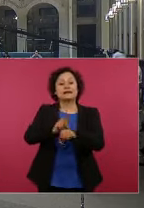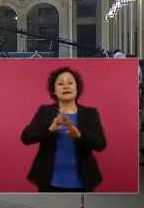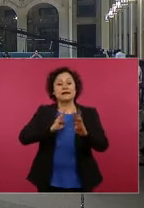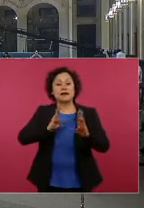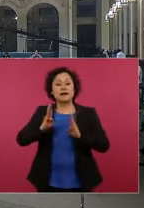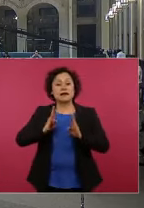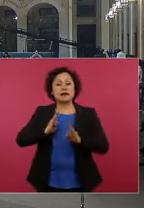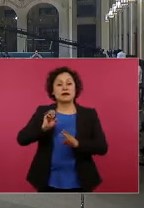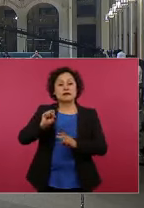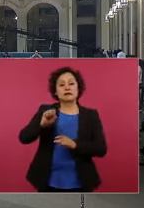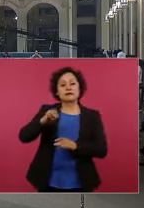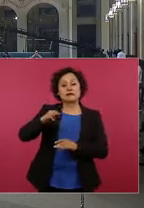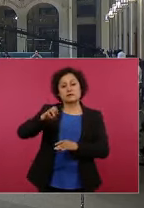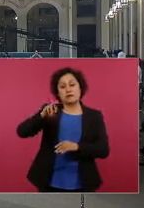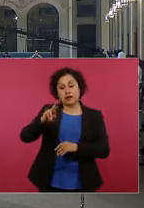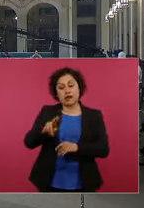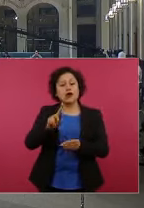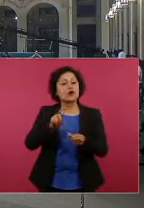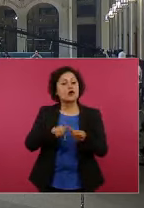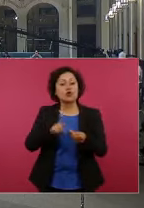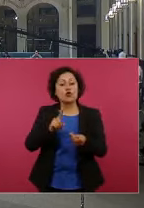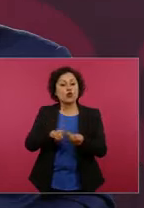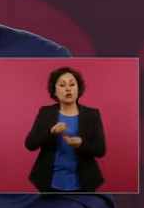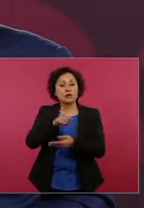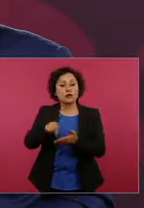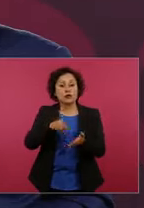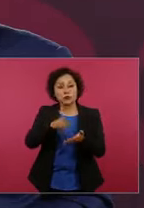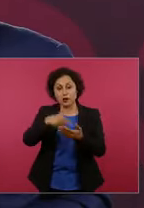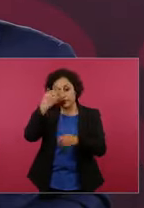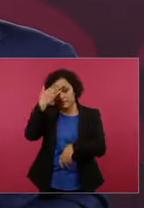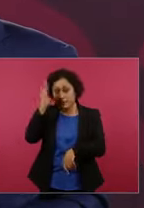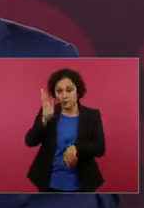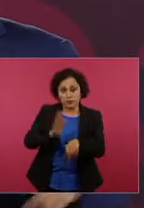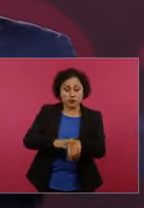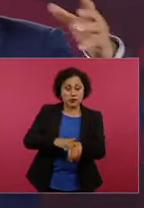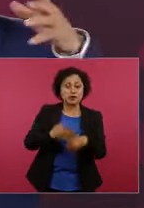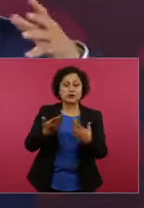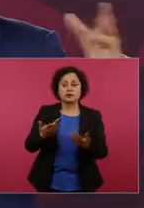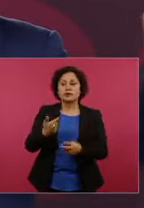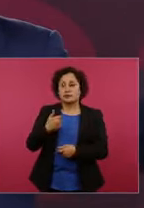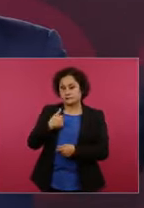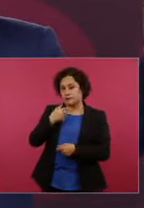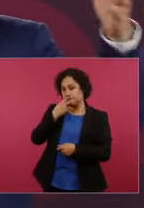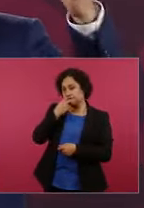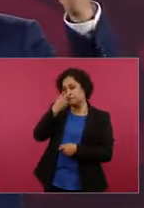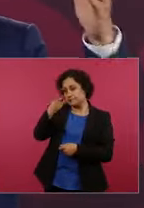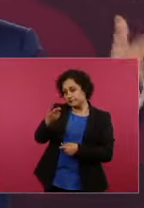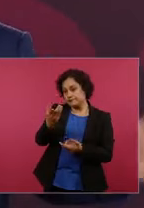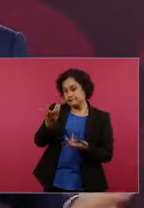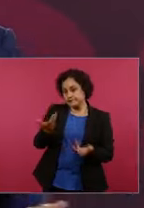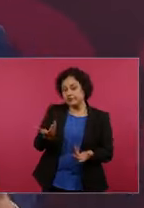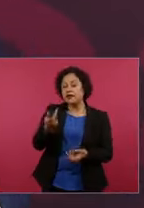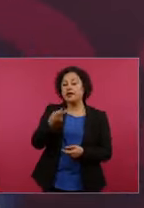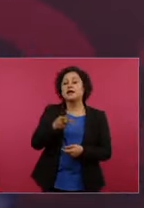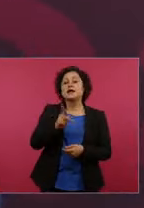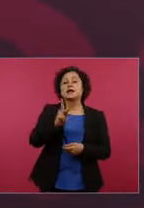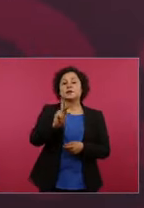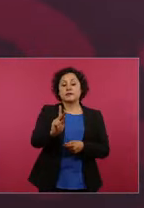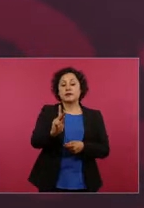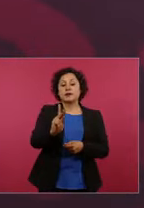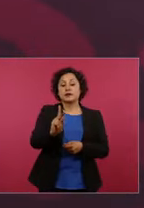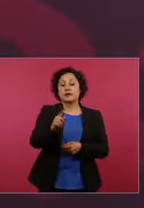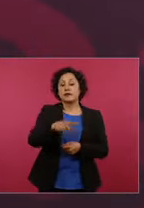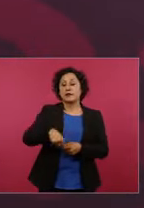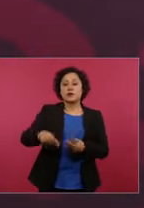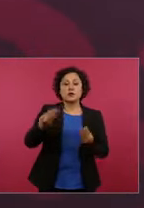conmemorar? Y una vez se lo voy a decir, pero pues ahí ni modo que